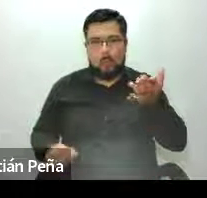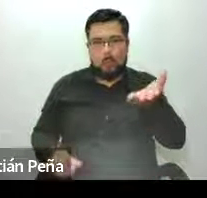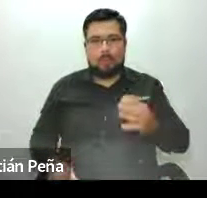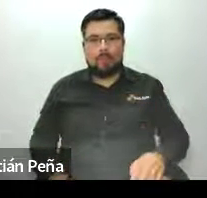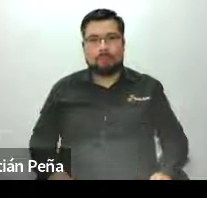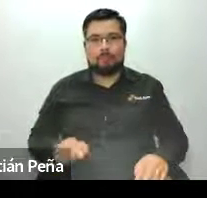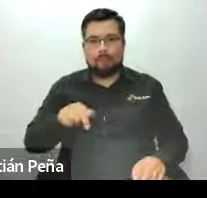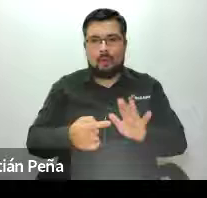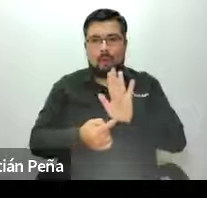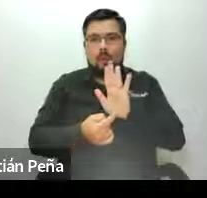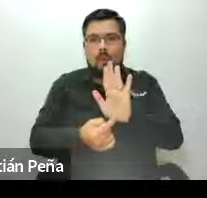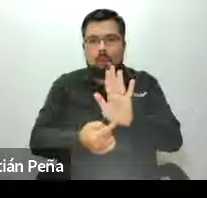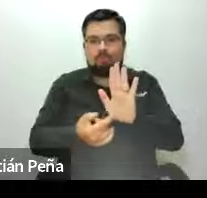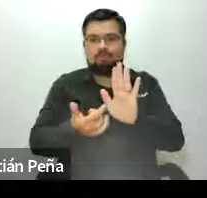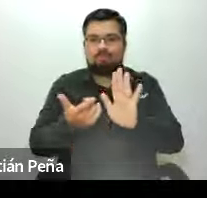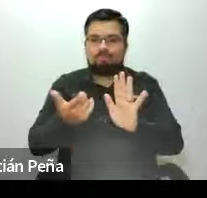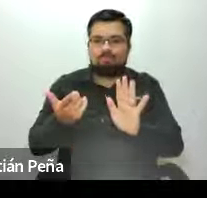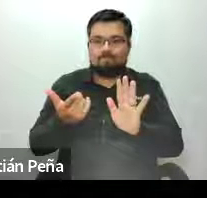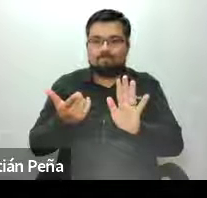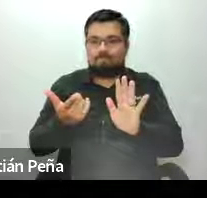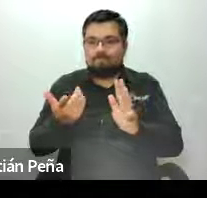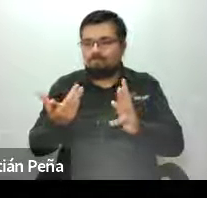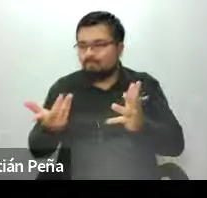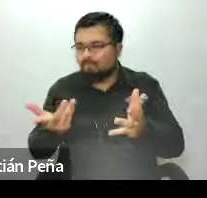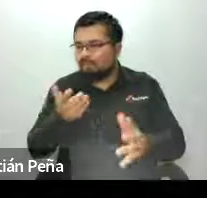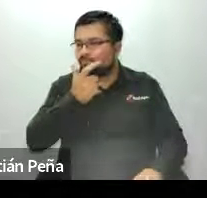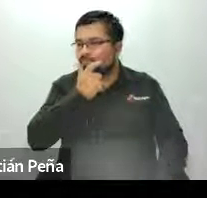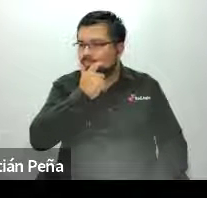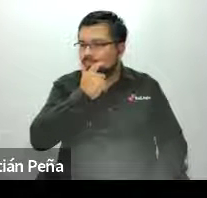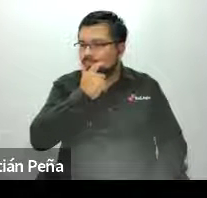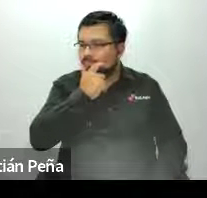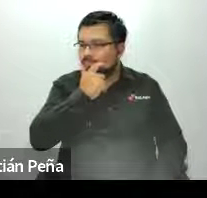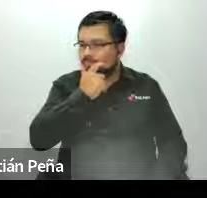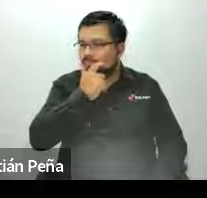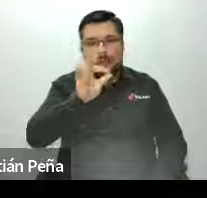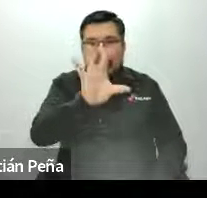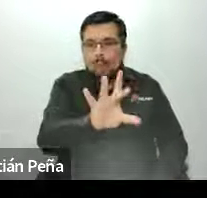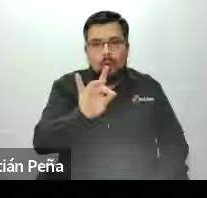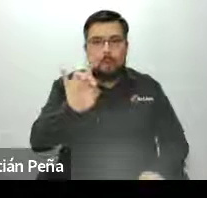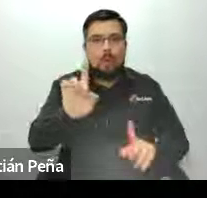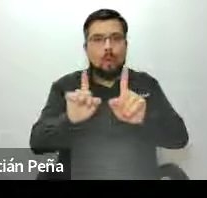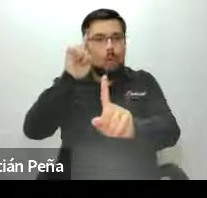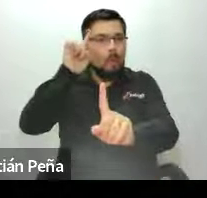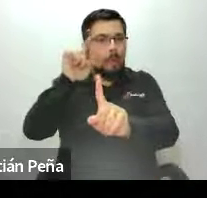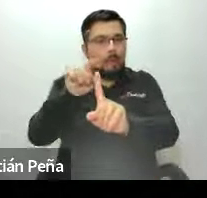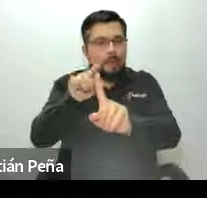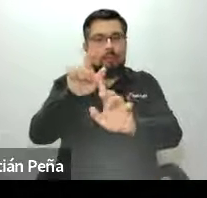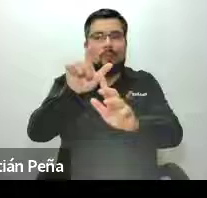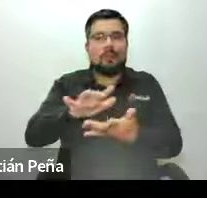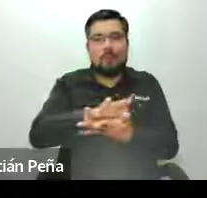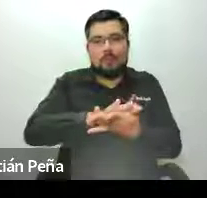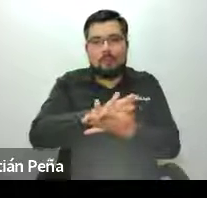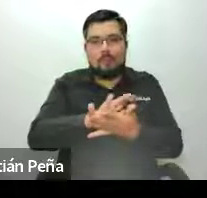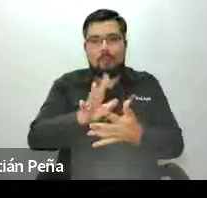¿no? Encontramos que algunos digamos, objetivos, ¿no? Por ejemplo, se desarrollaban solo en